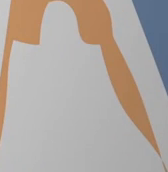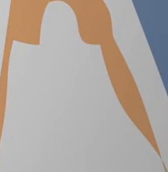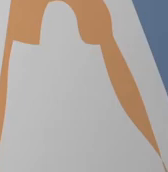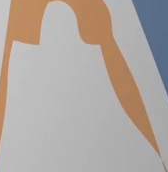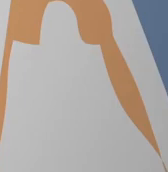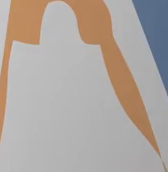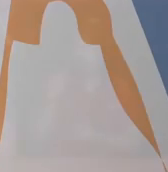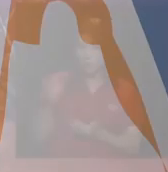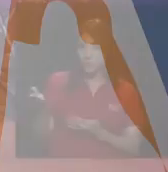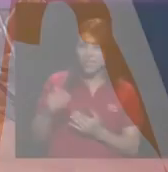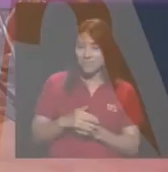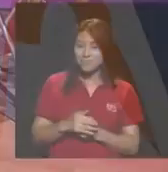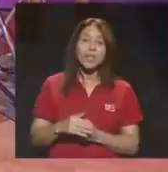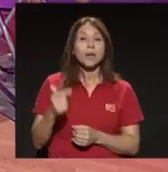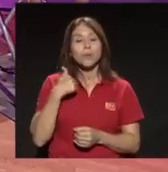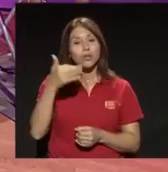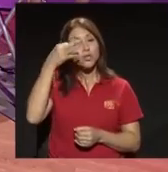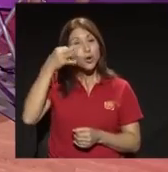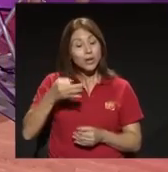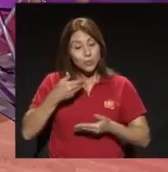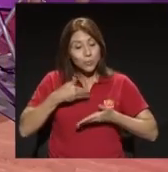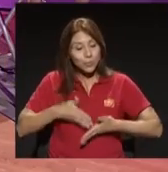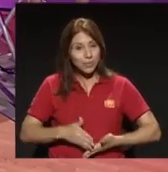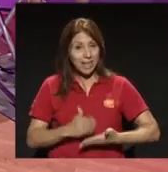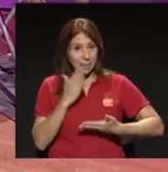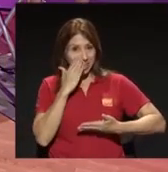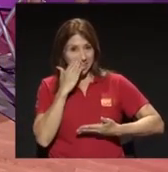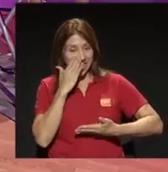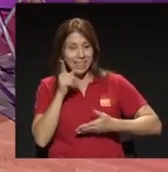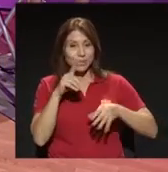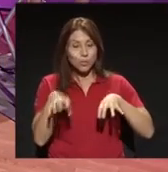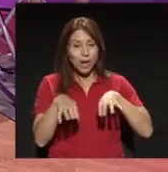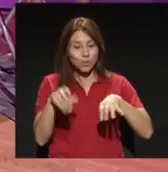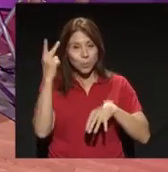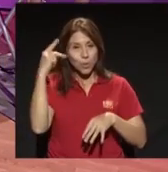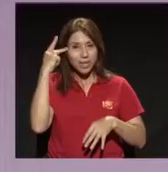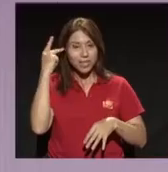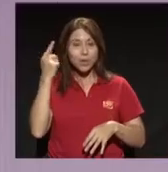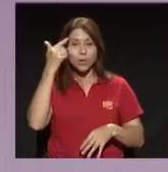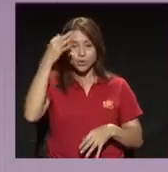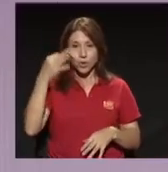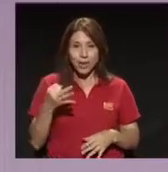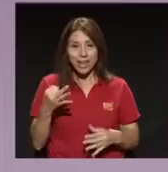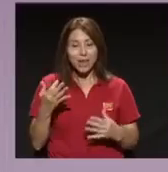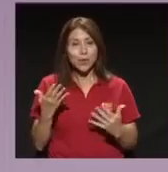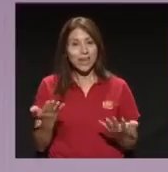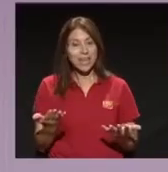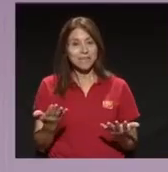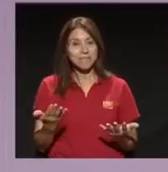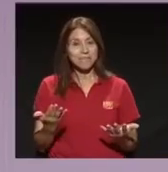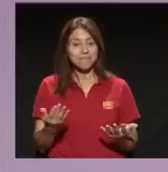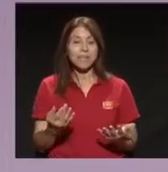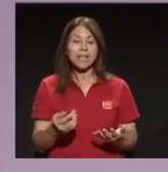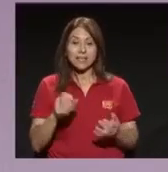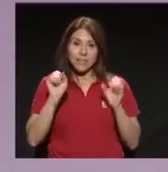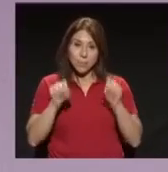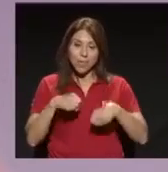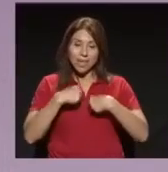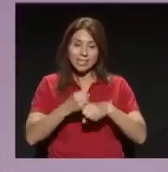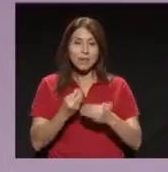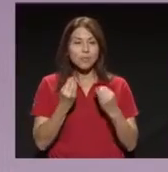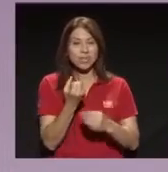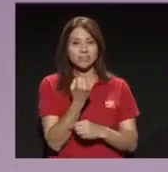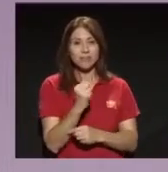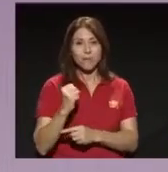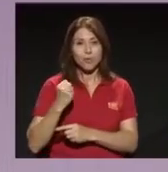y bueno yo creo que la maternidad es un acto político verdad yo creo que definitivamente se pueden hacer muchas revoluciones